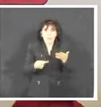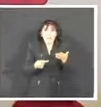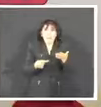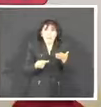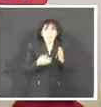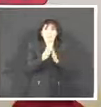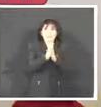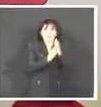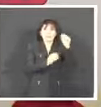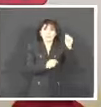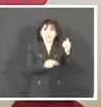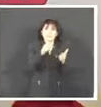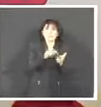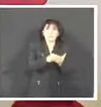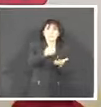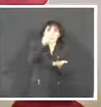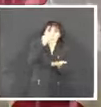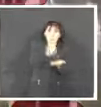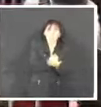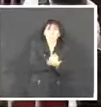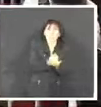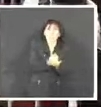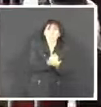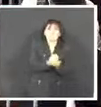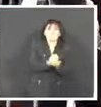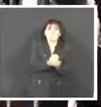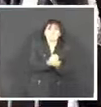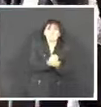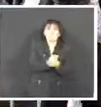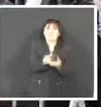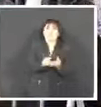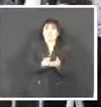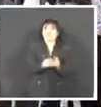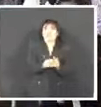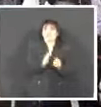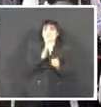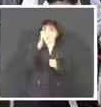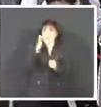la República, para que nadie nunca los pueda quitar.